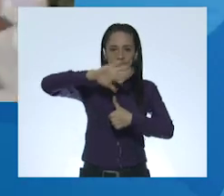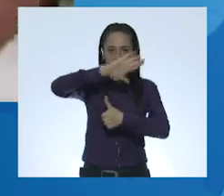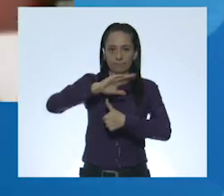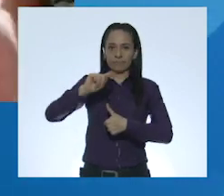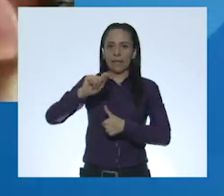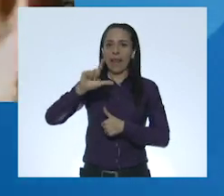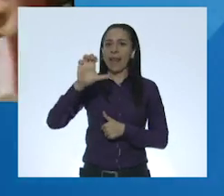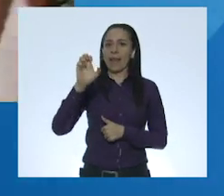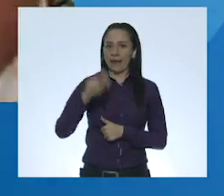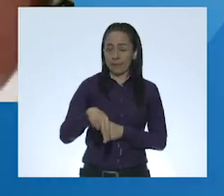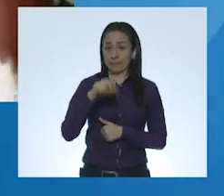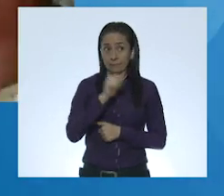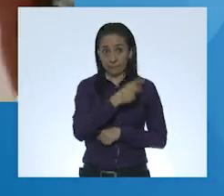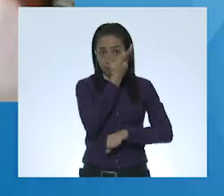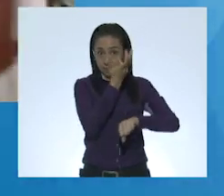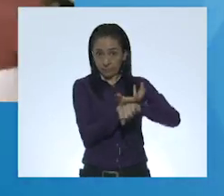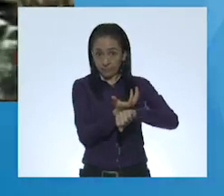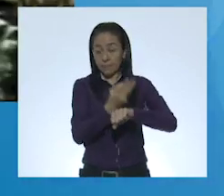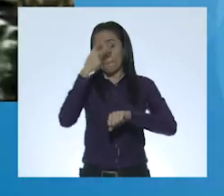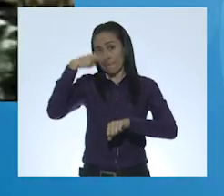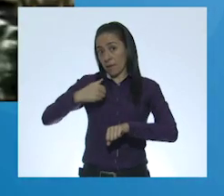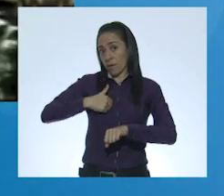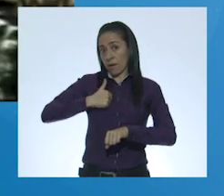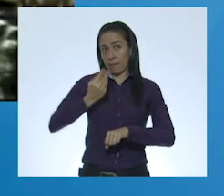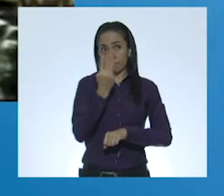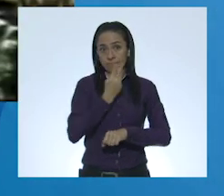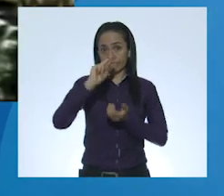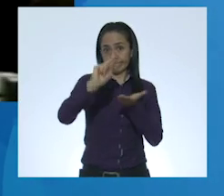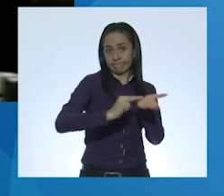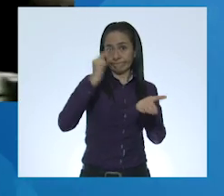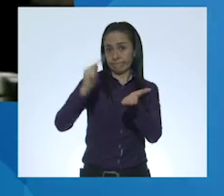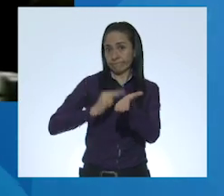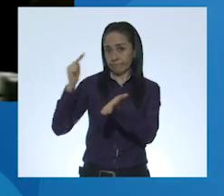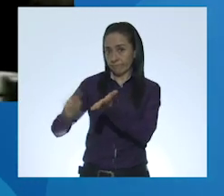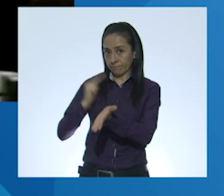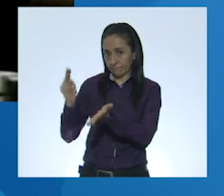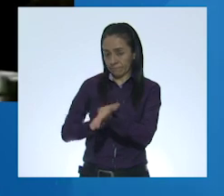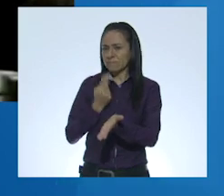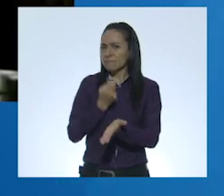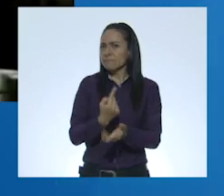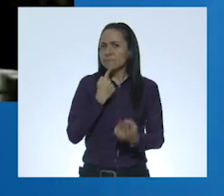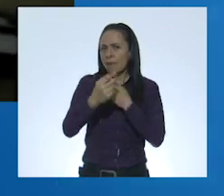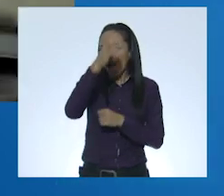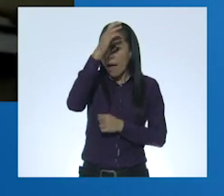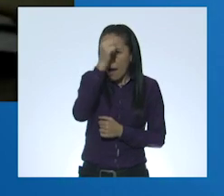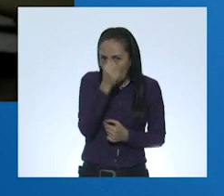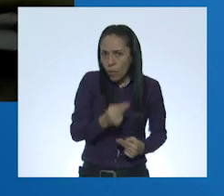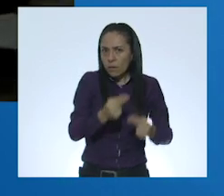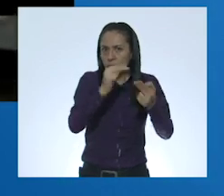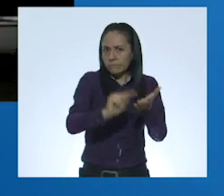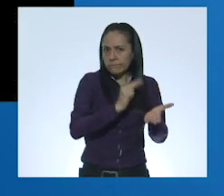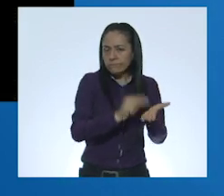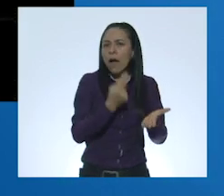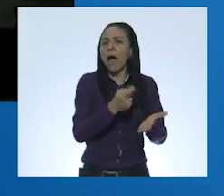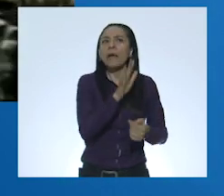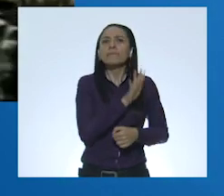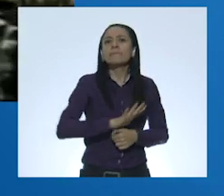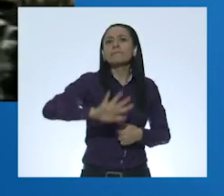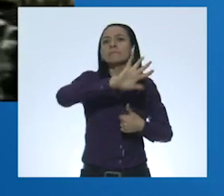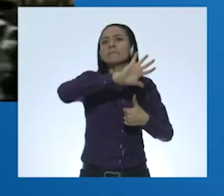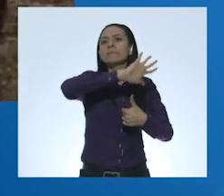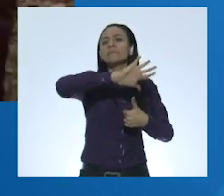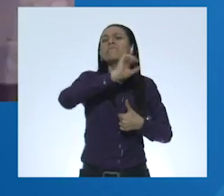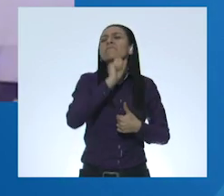por los Estados Unidos, México y Canadá. Con la firma del tratado se creaba una zona de libre comercio sin